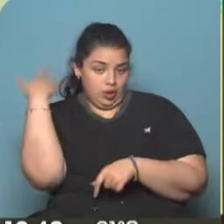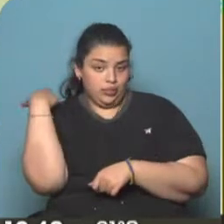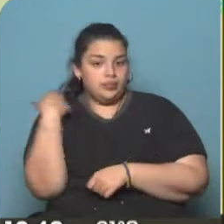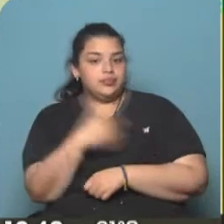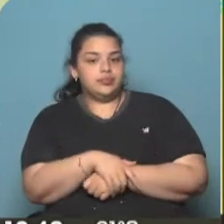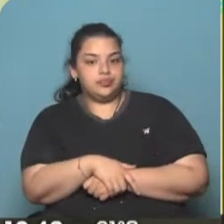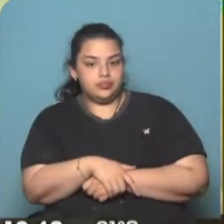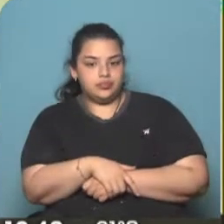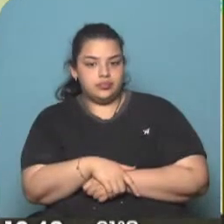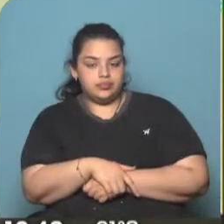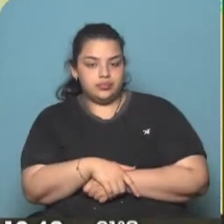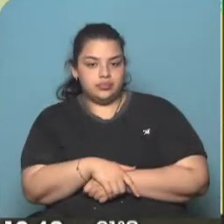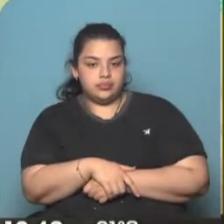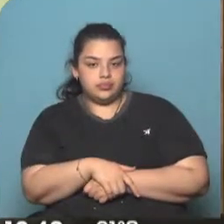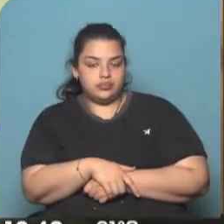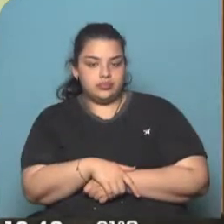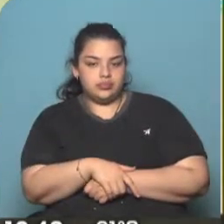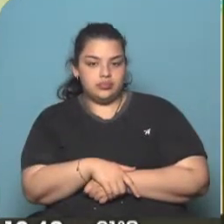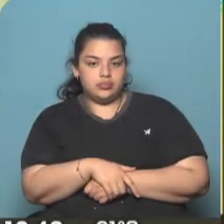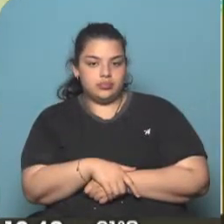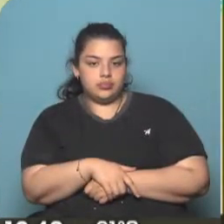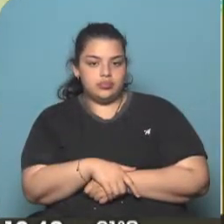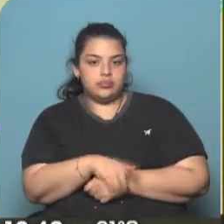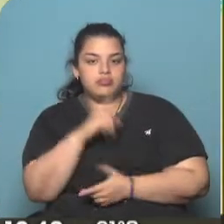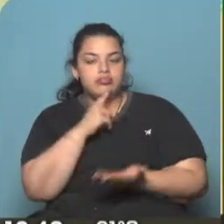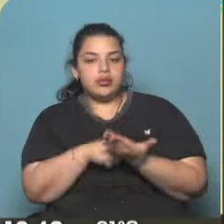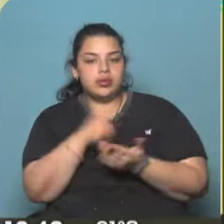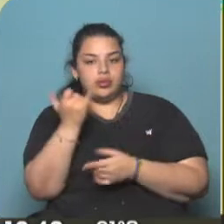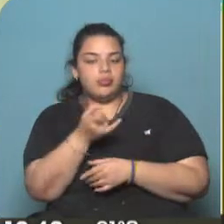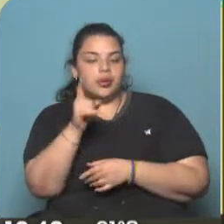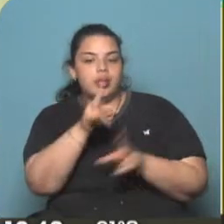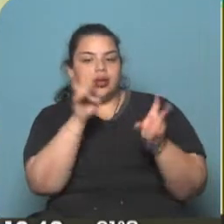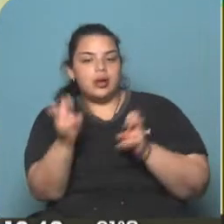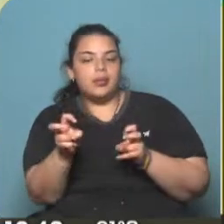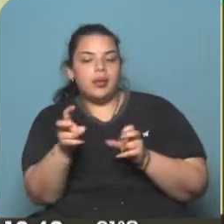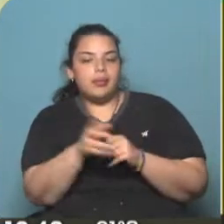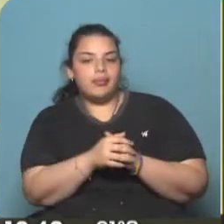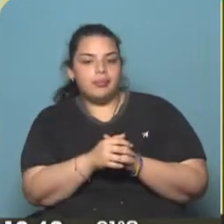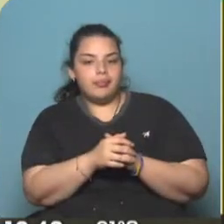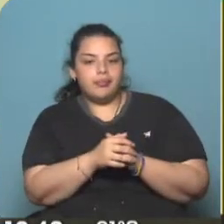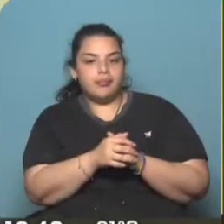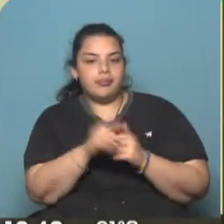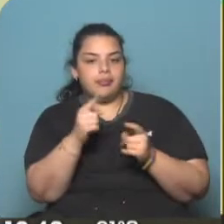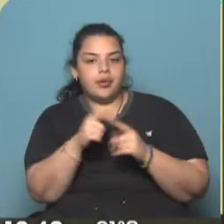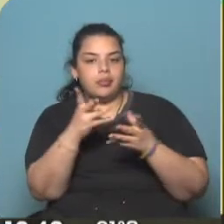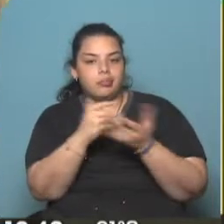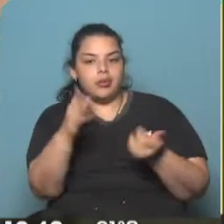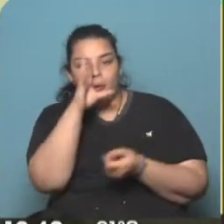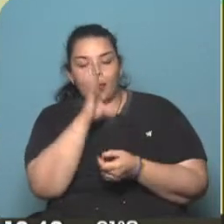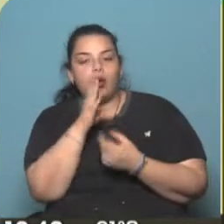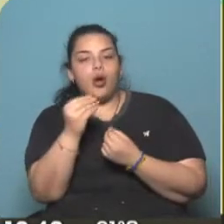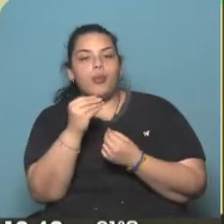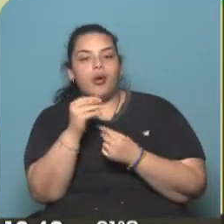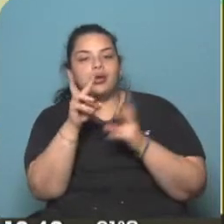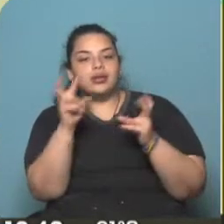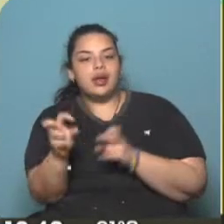de Abraham Kaul, decidió instalar este tema de los desaparecidos judíos como un